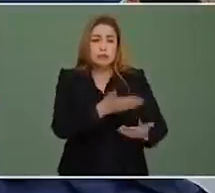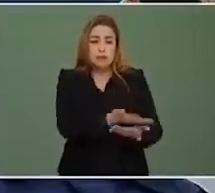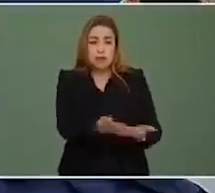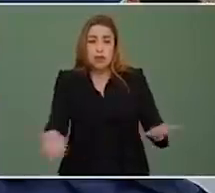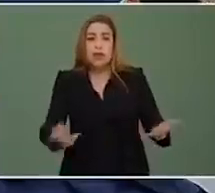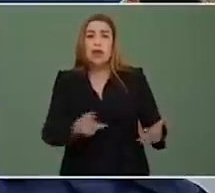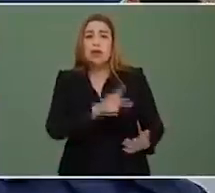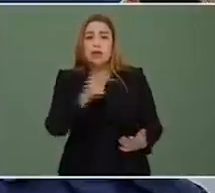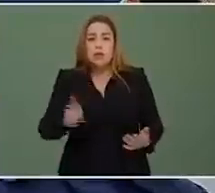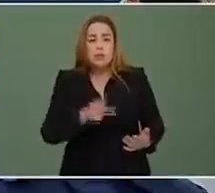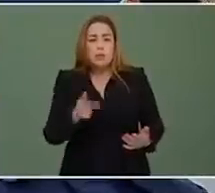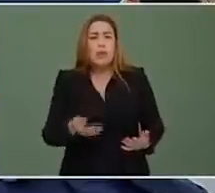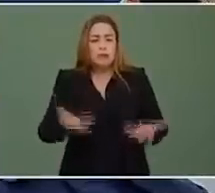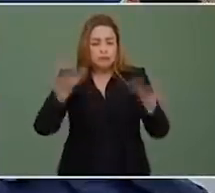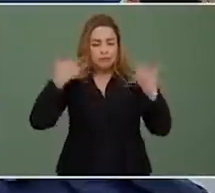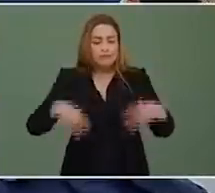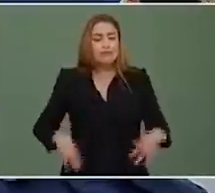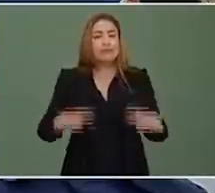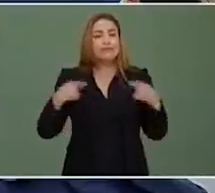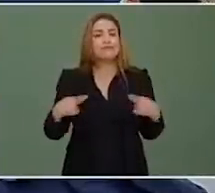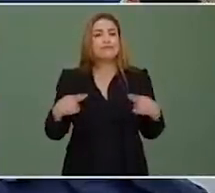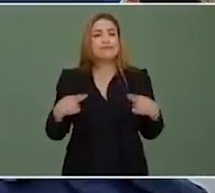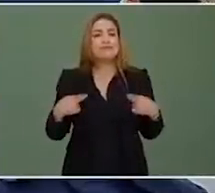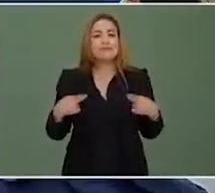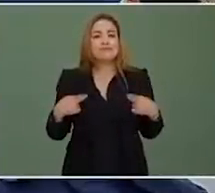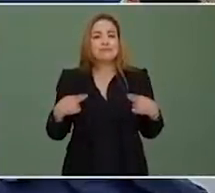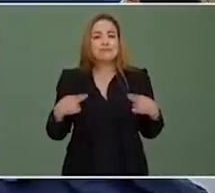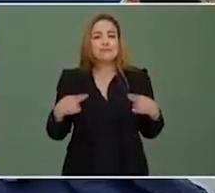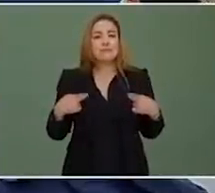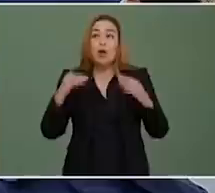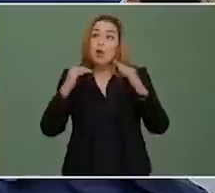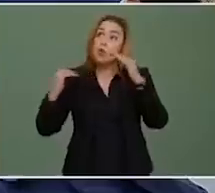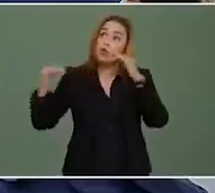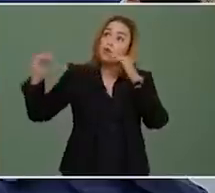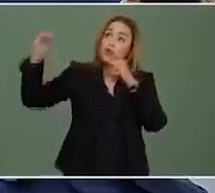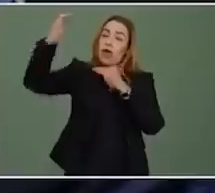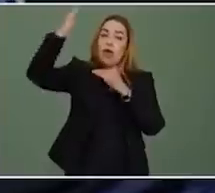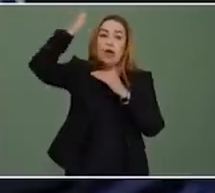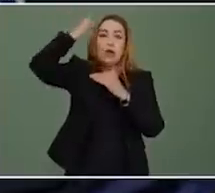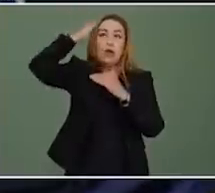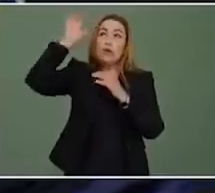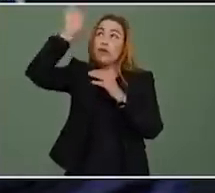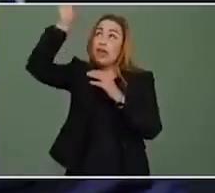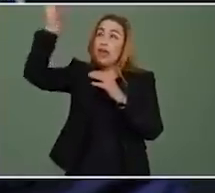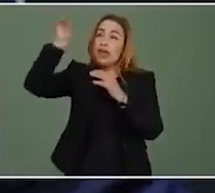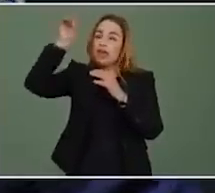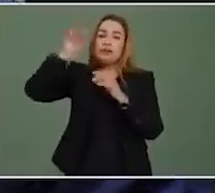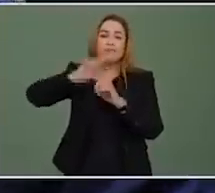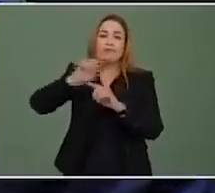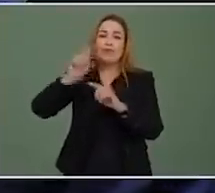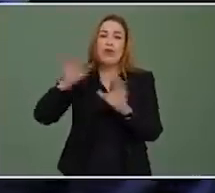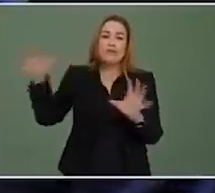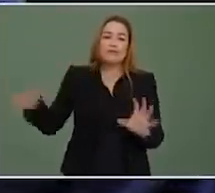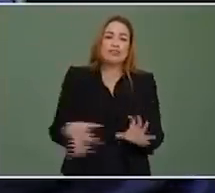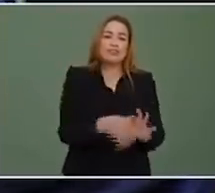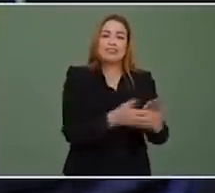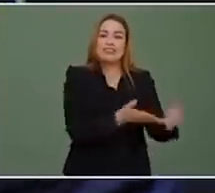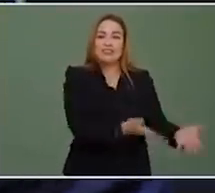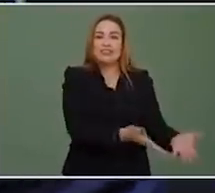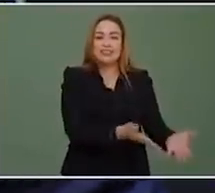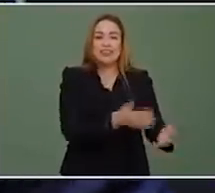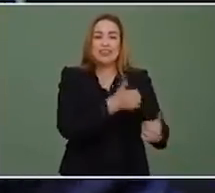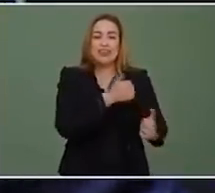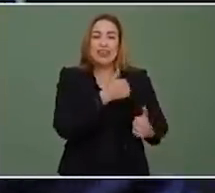los altos mandos del ejército no pertenecen a las élites de poder